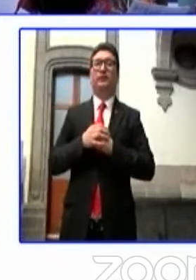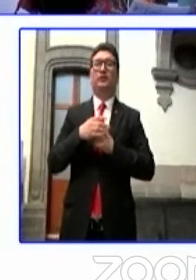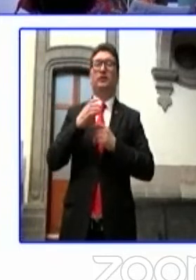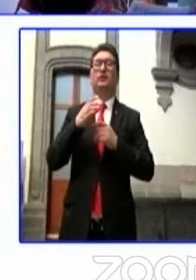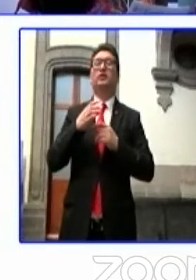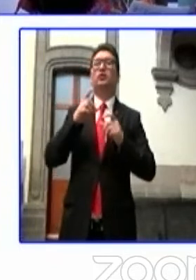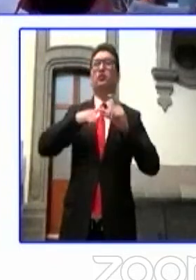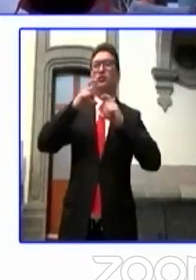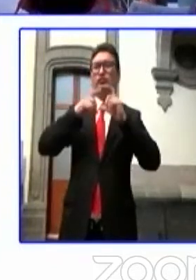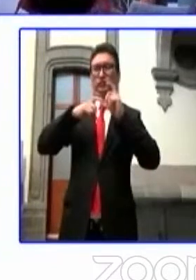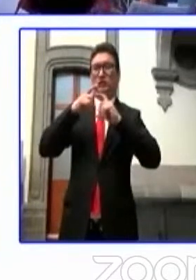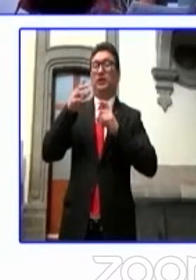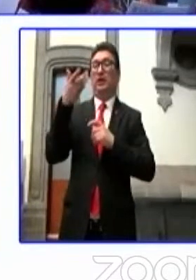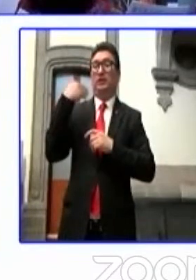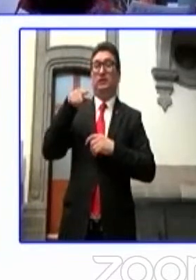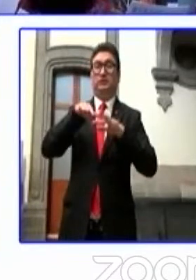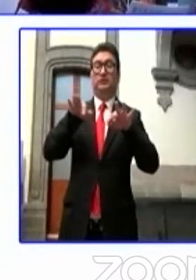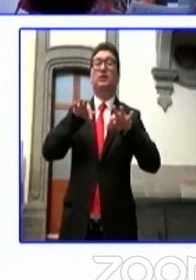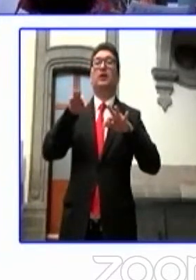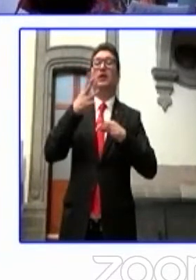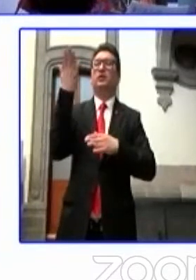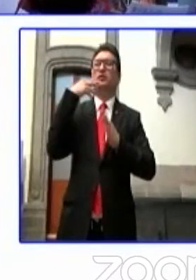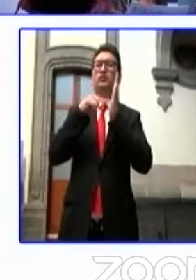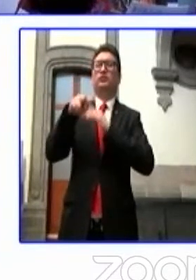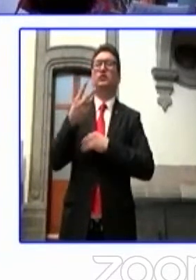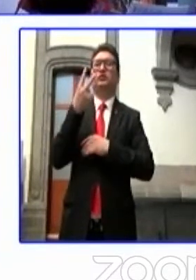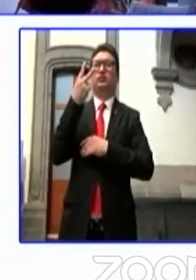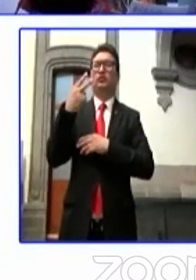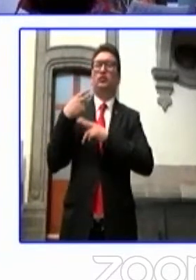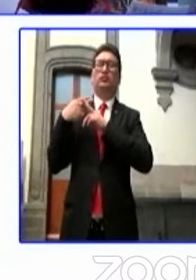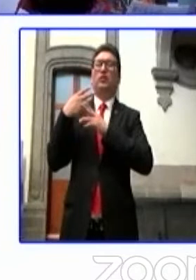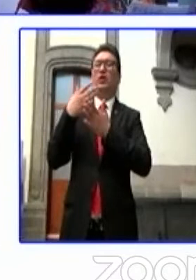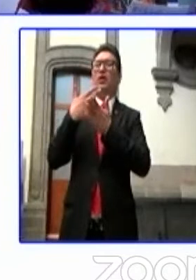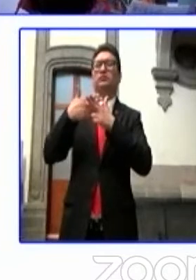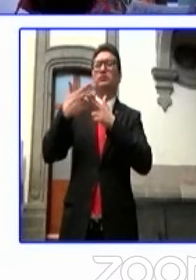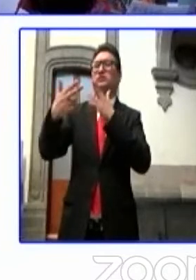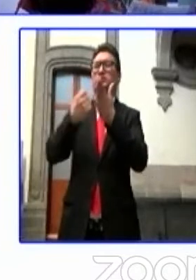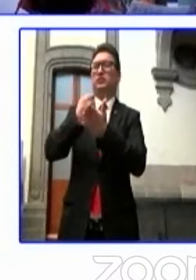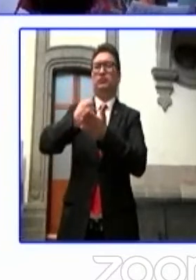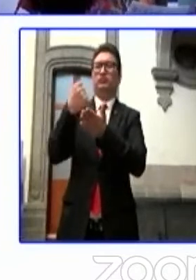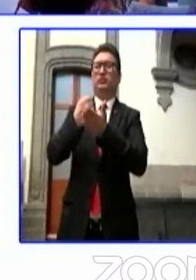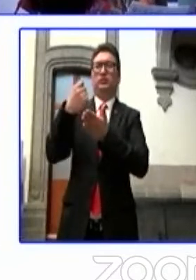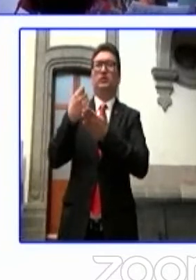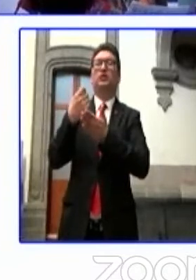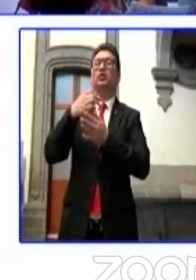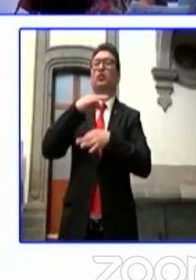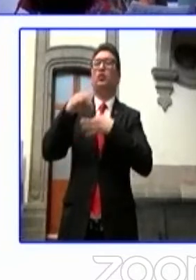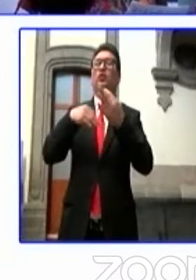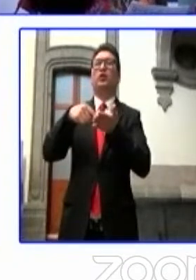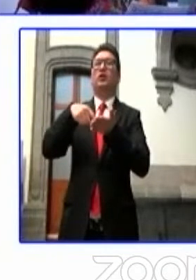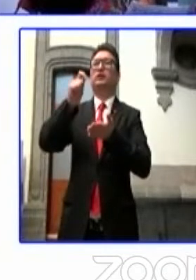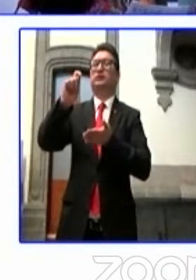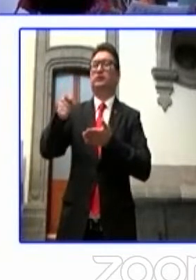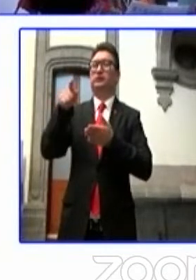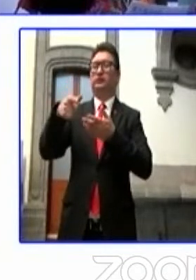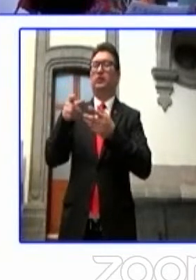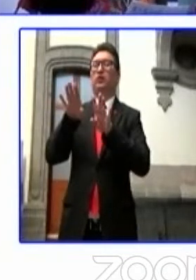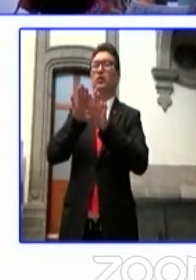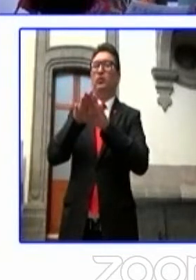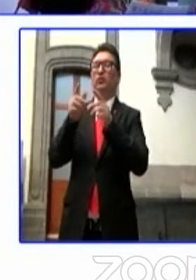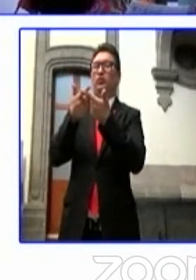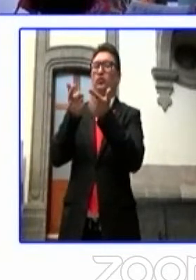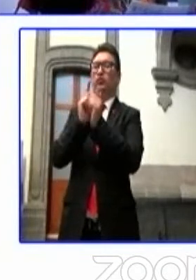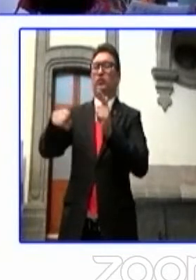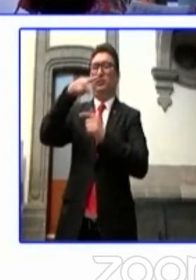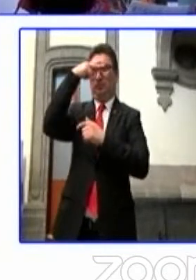CONAPRED. Participó desde 2002 y hasta su aprobación por la Asamblea General como parte de la Delegación de México